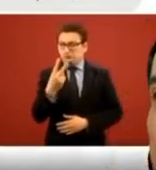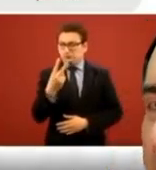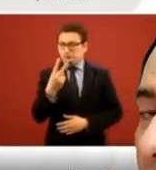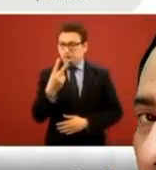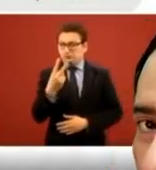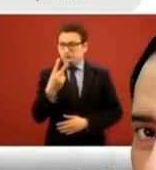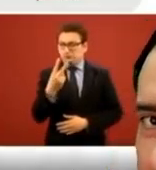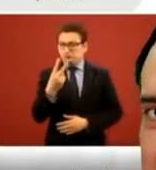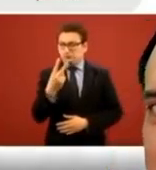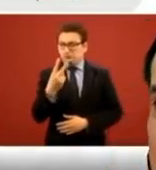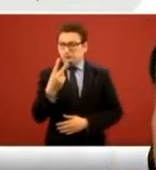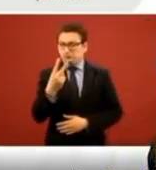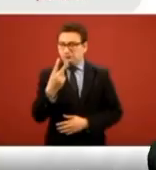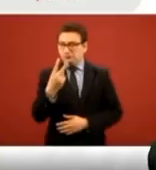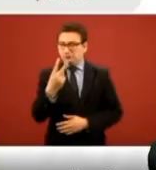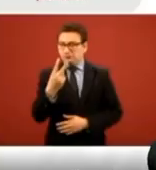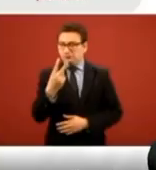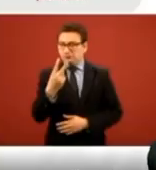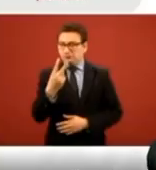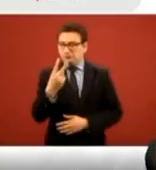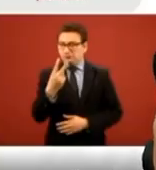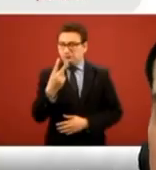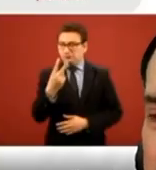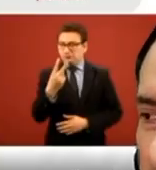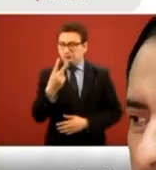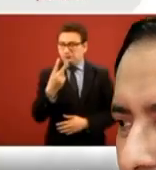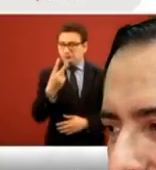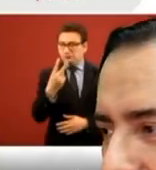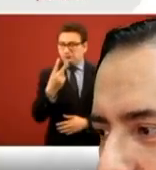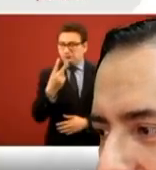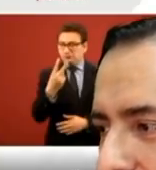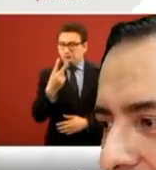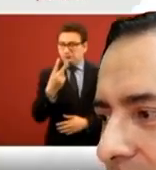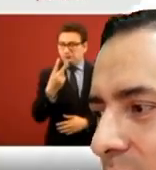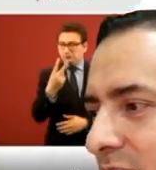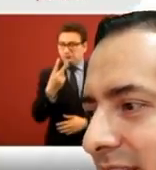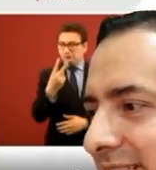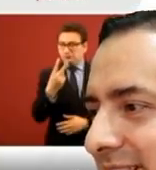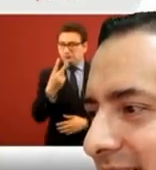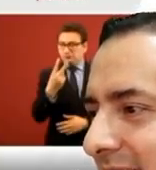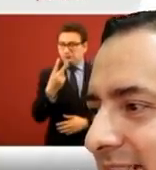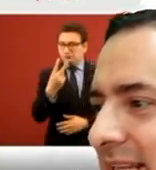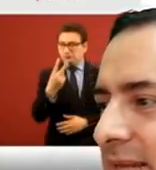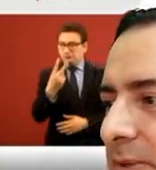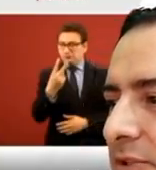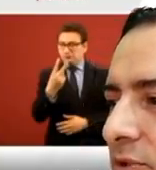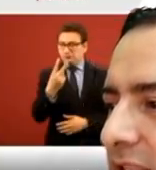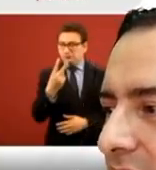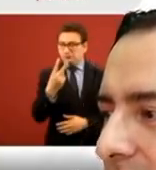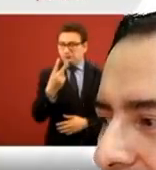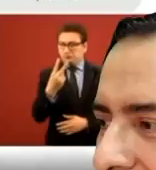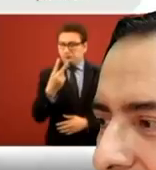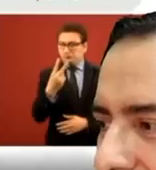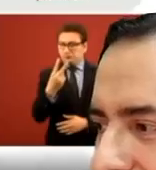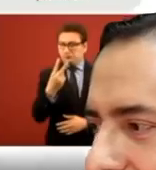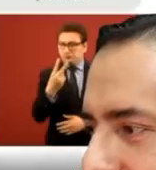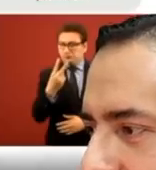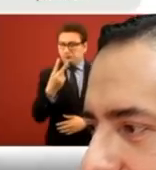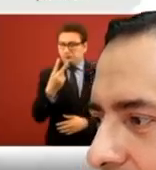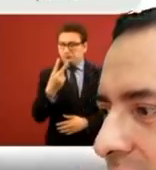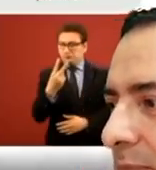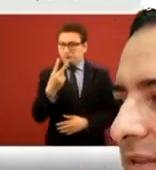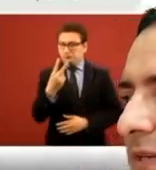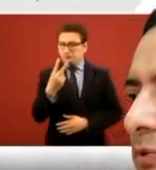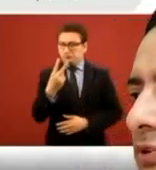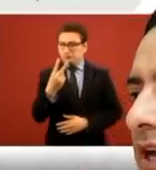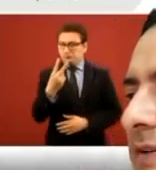gasolina no cuesta los 20 pesos que asegura sumar garcía si no cuesta por ejemplo 16 en el precio de terminal en el gas o el